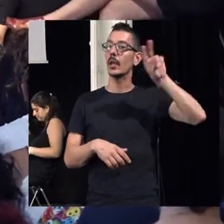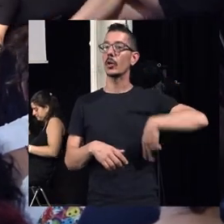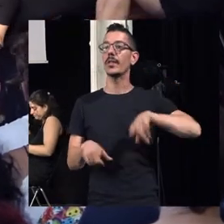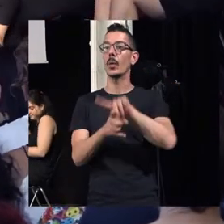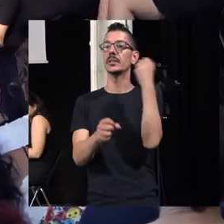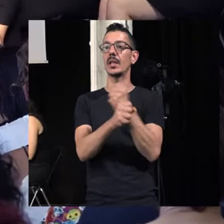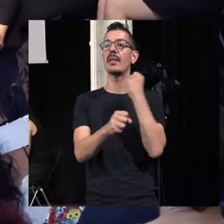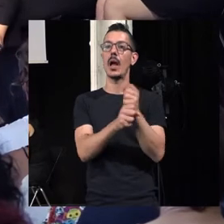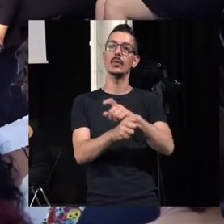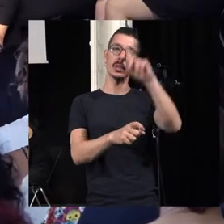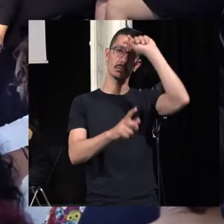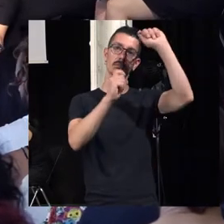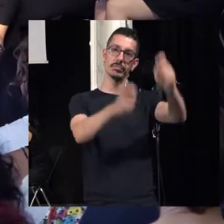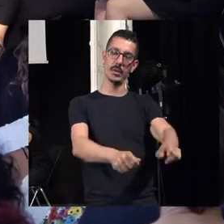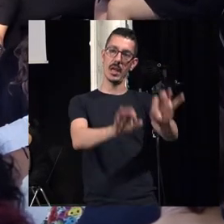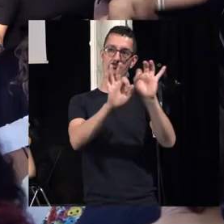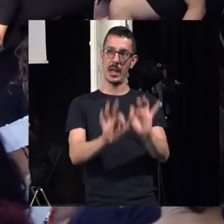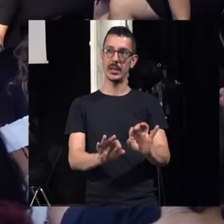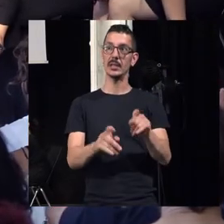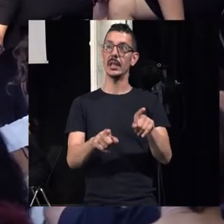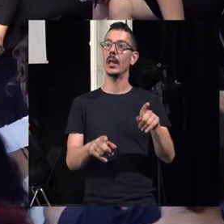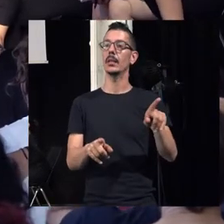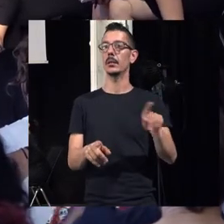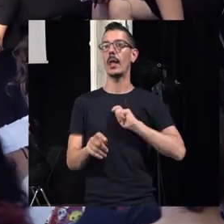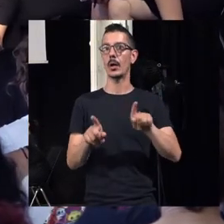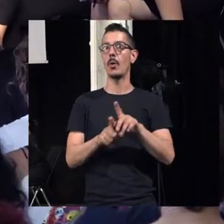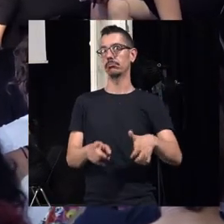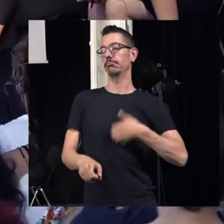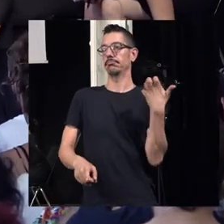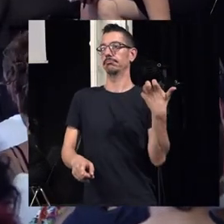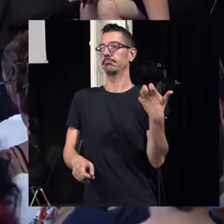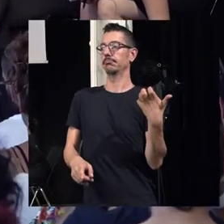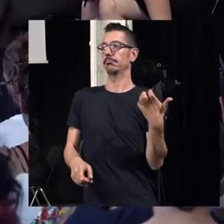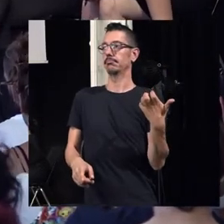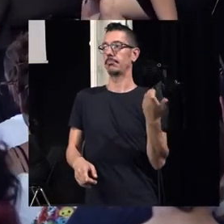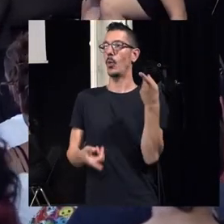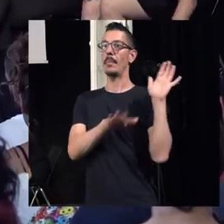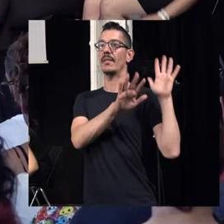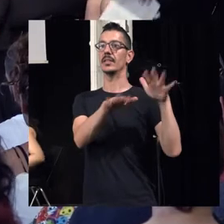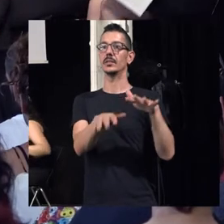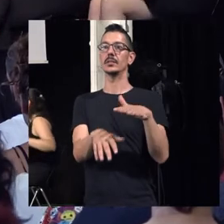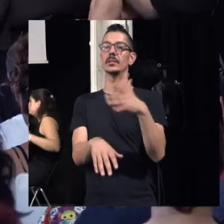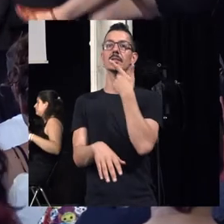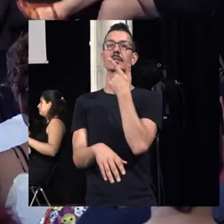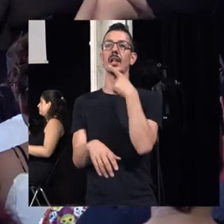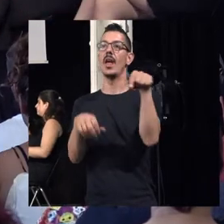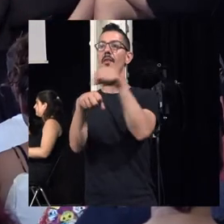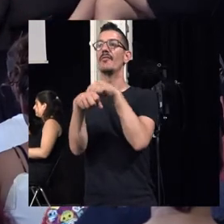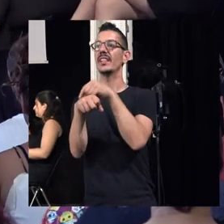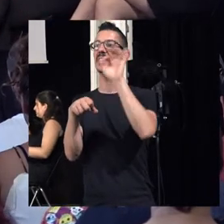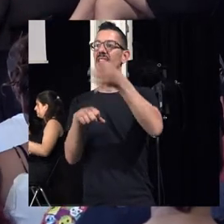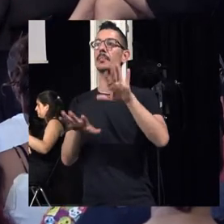como trabajadora. Así, la verdad es que también da mucha bronca que, de hecho, en una de las manifestaciones decía: fresa sí, pero con